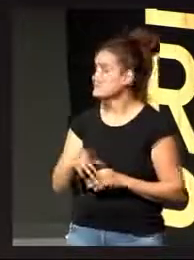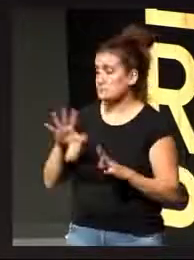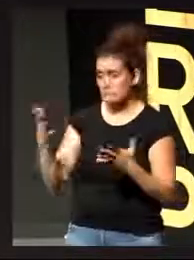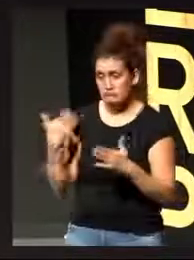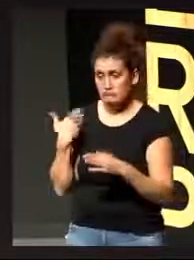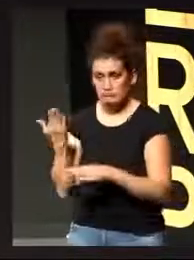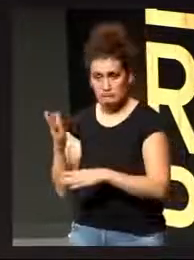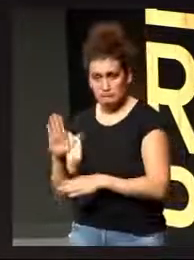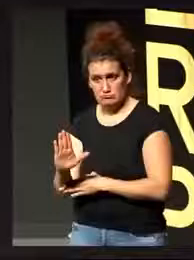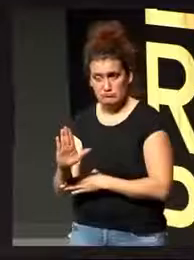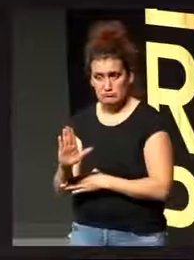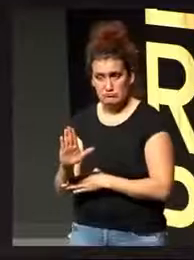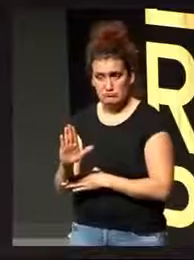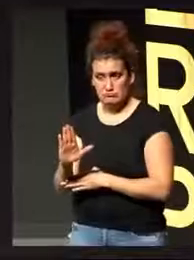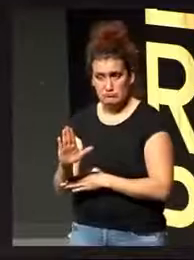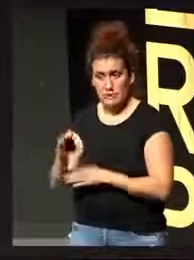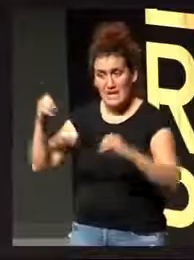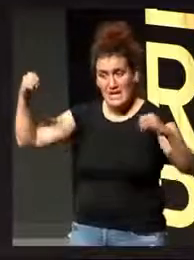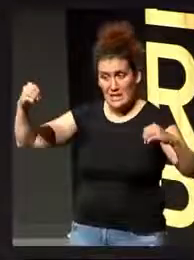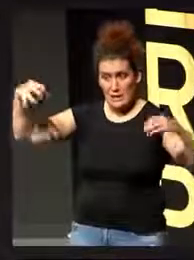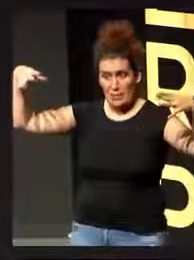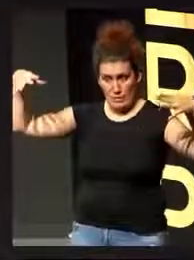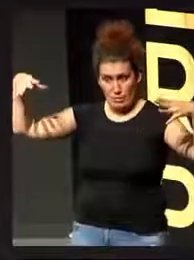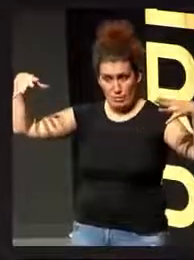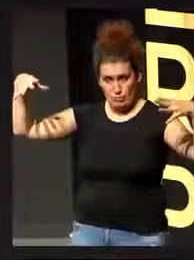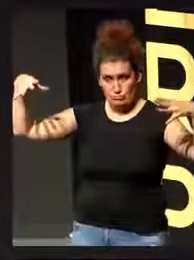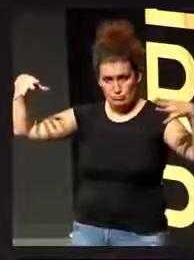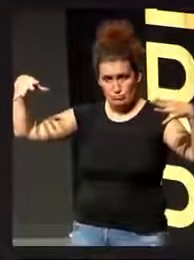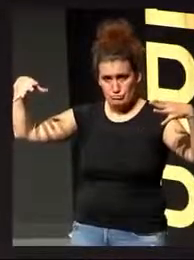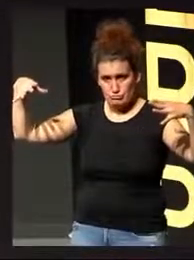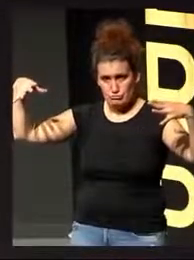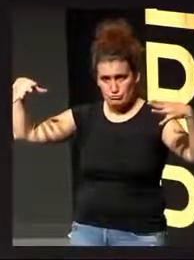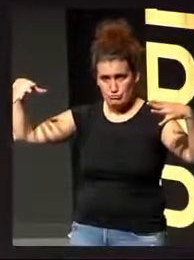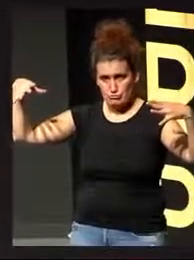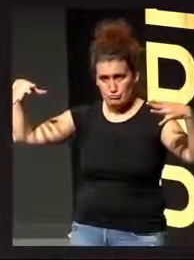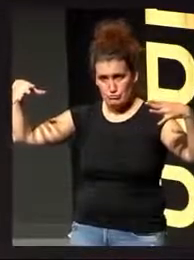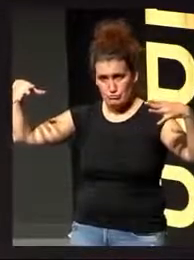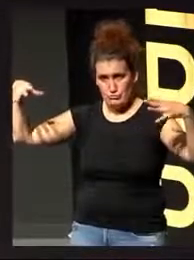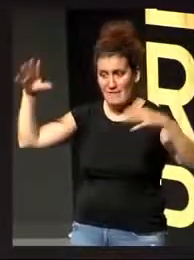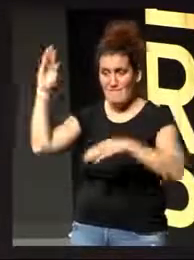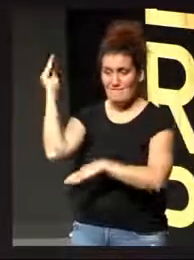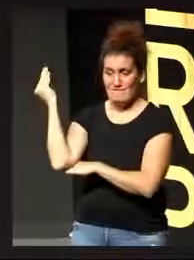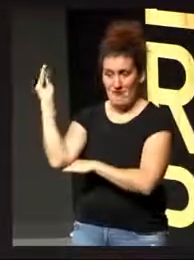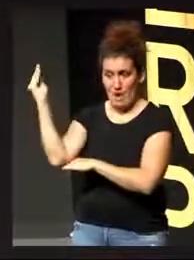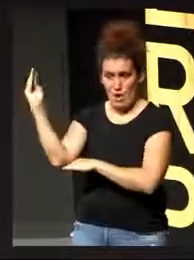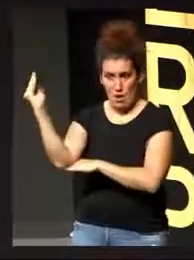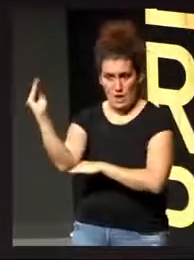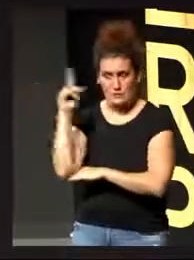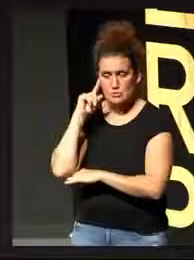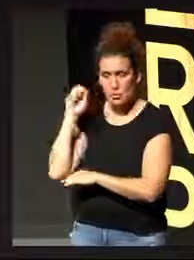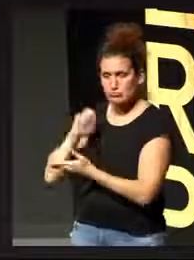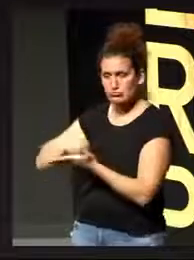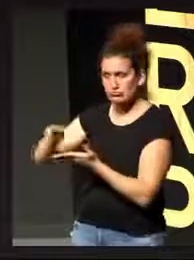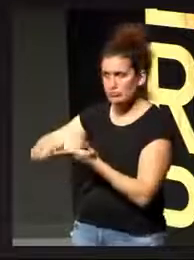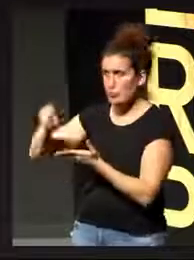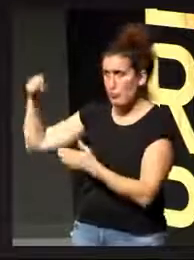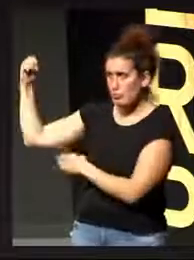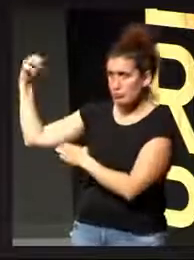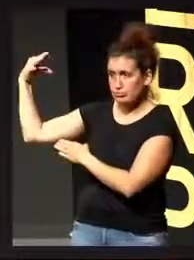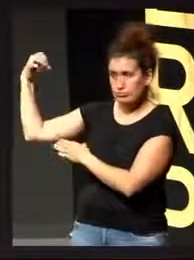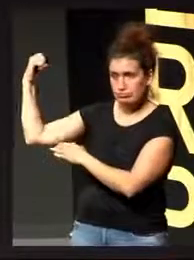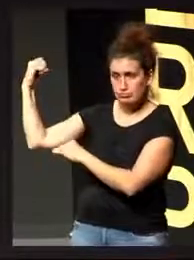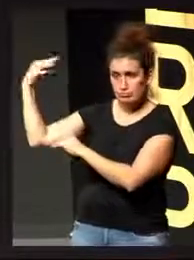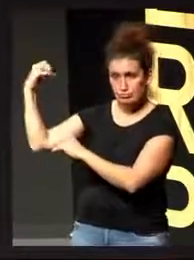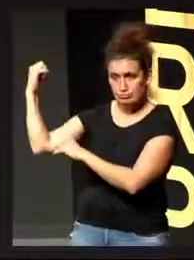Que fuera una iluminación que las farolas, que al pasar se encendieran